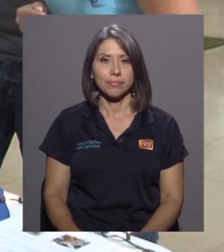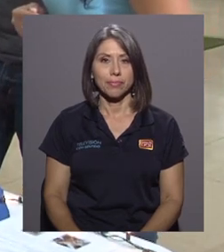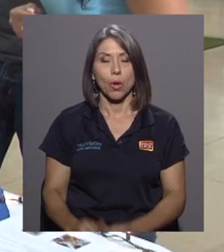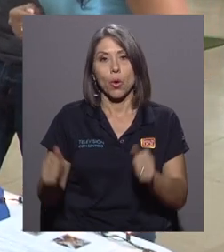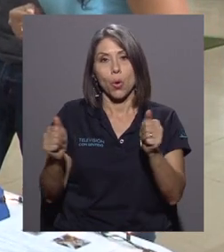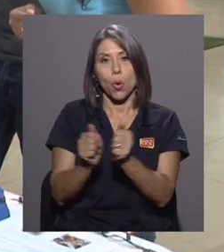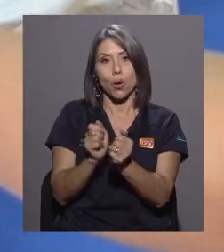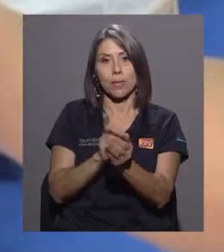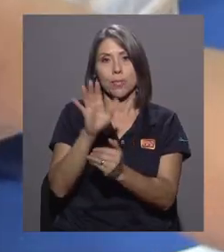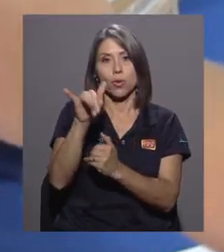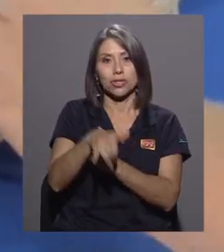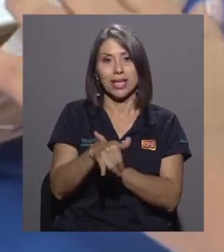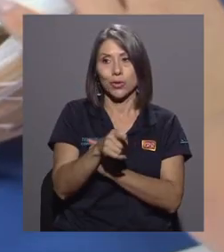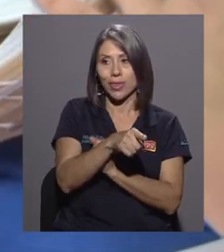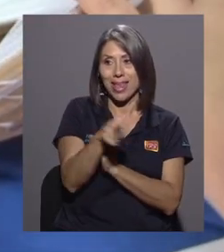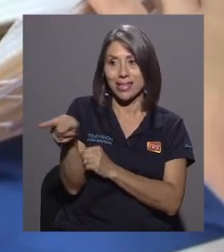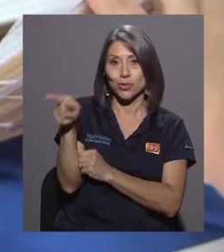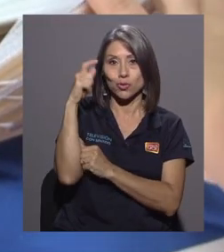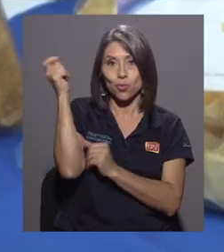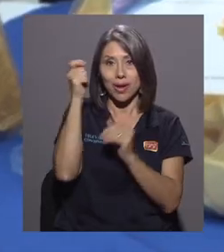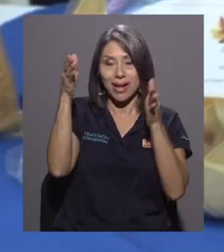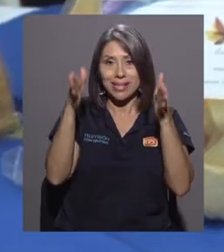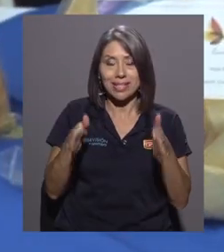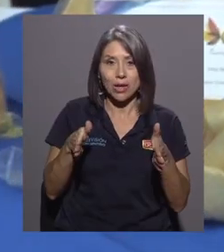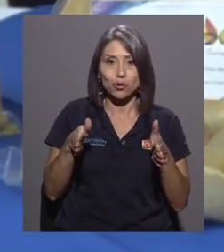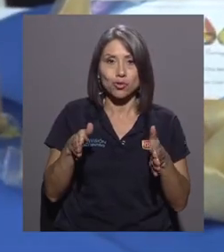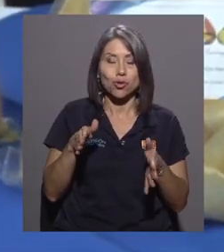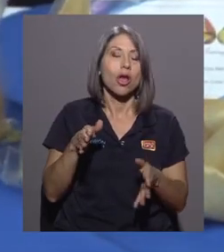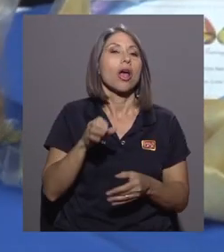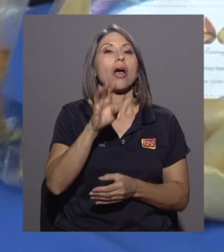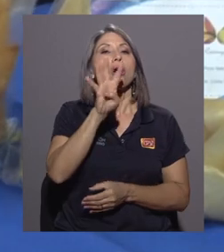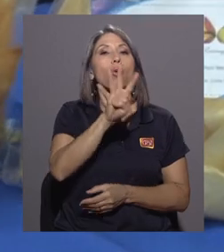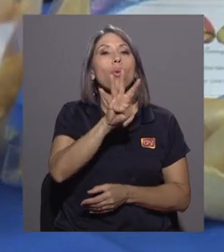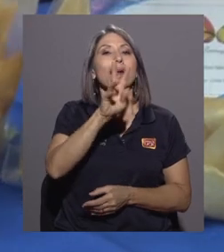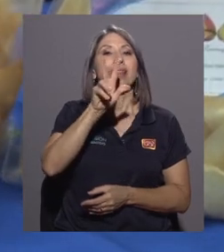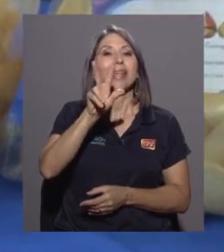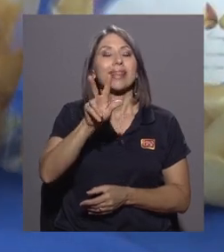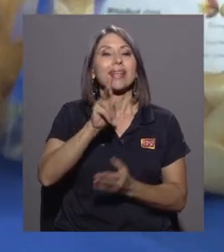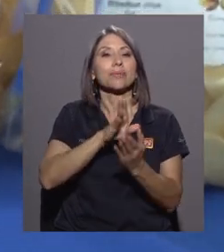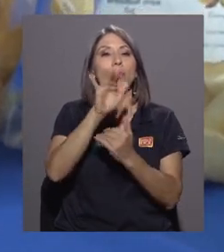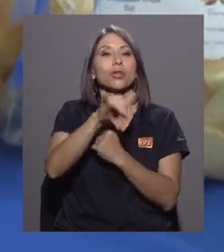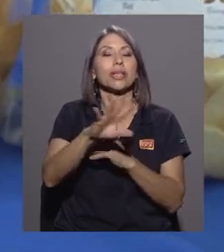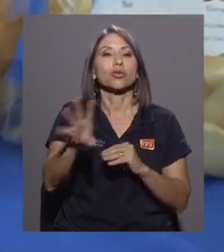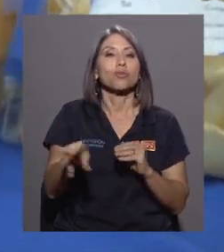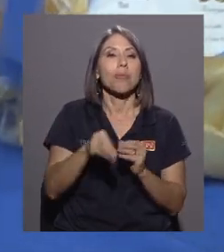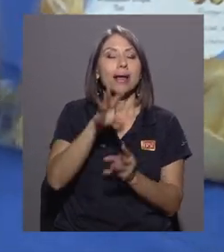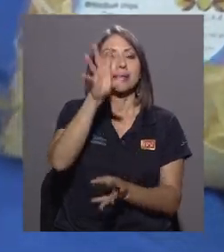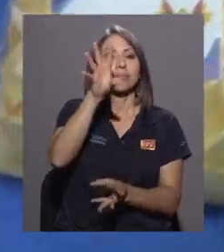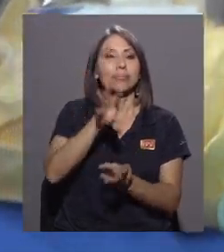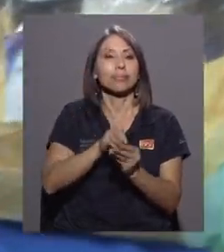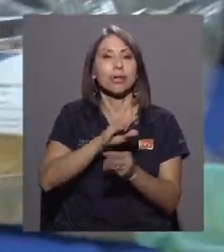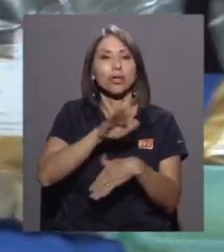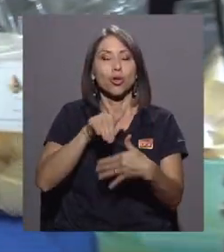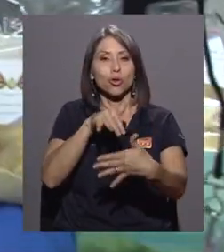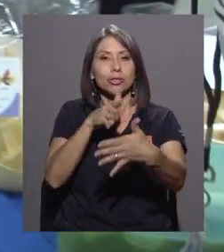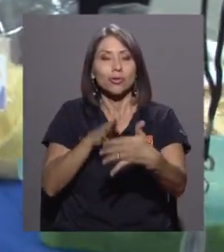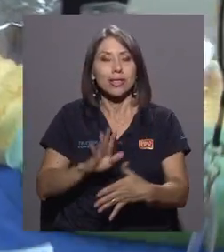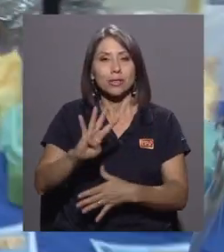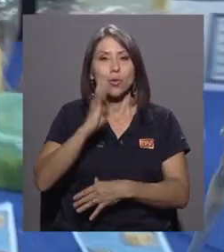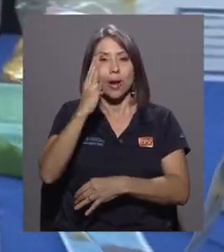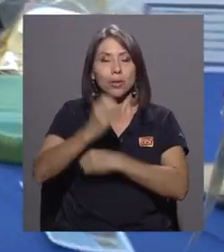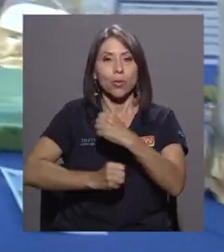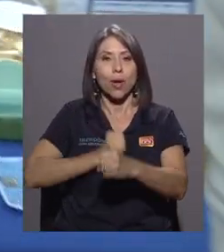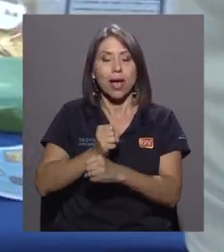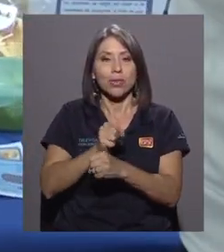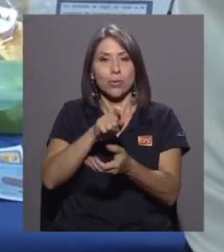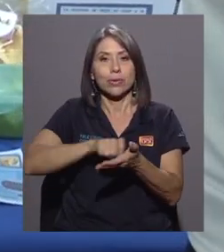Junto al proyecto de estos guanacastecos, hubo 43 proyectos más de todos los estudiantes de cuarto año de la Escuela de Administración